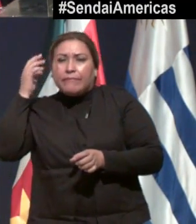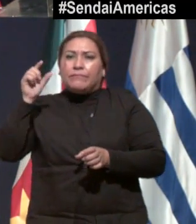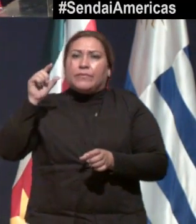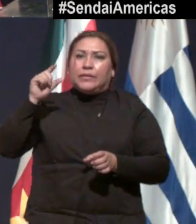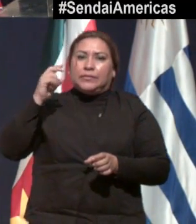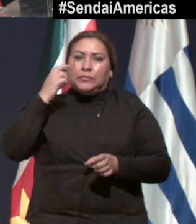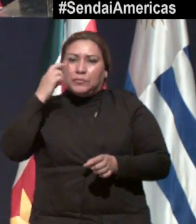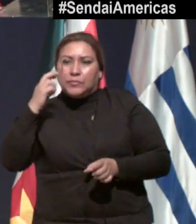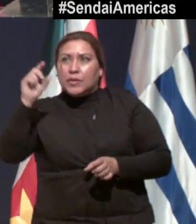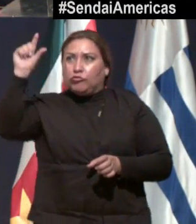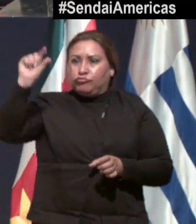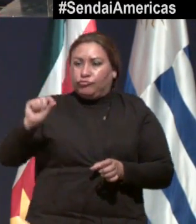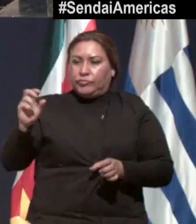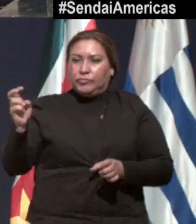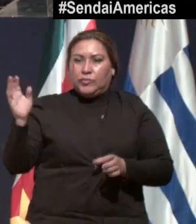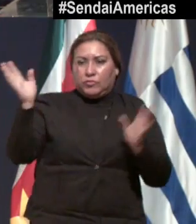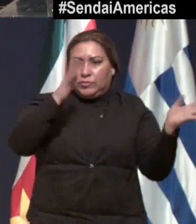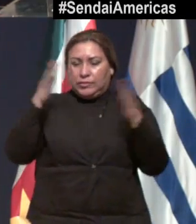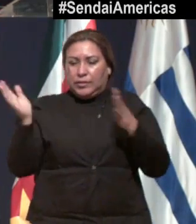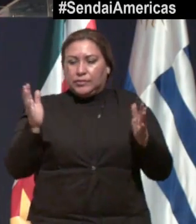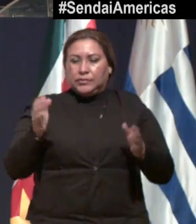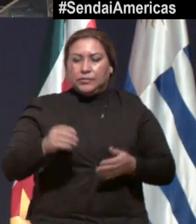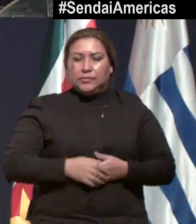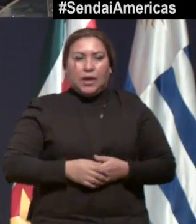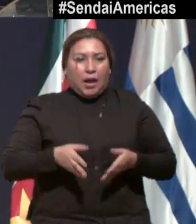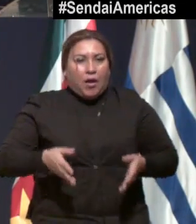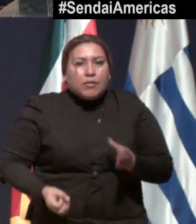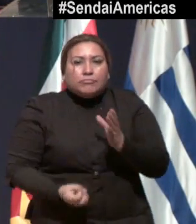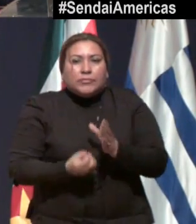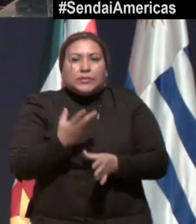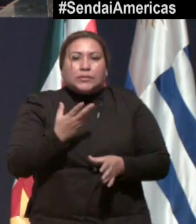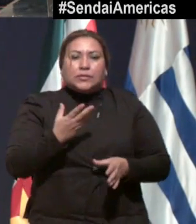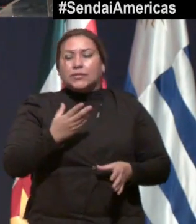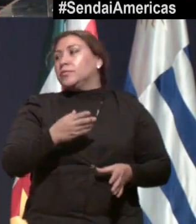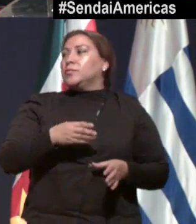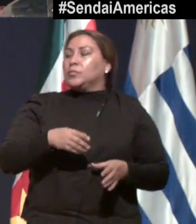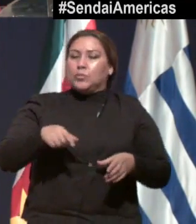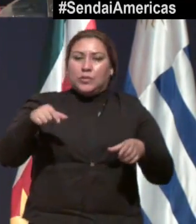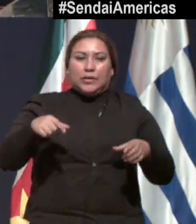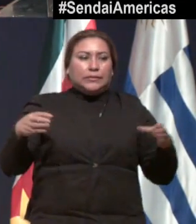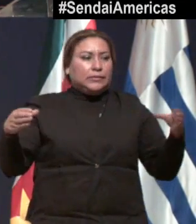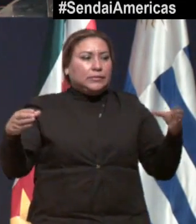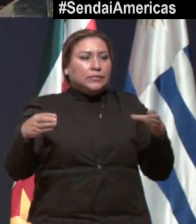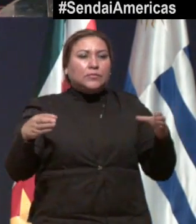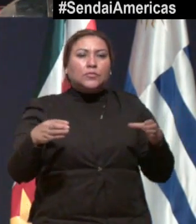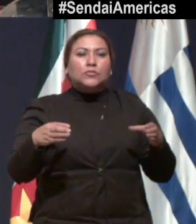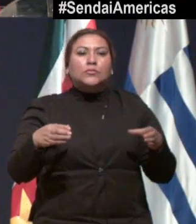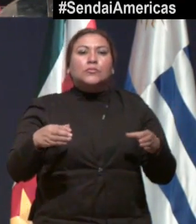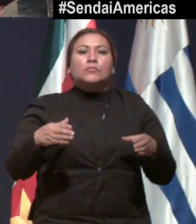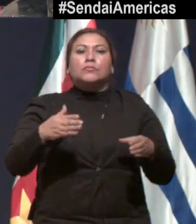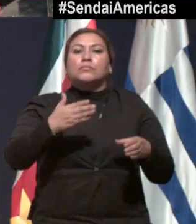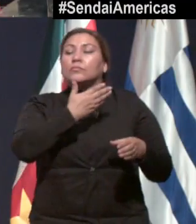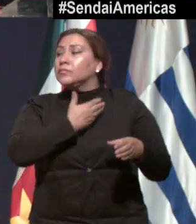su priorización efectiva. Damos comienzo a esta sesión y a este panel presidido por don Joaquín